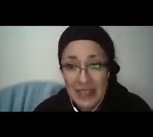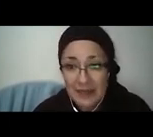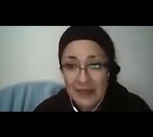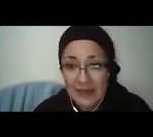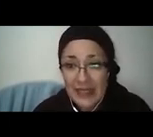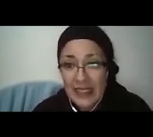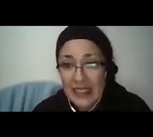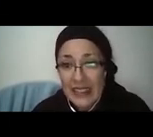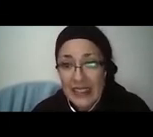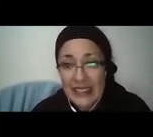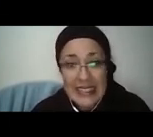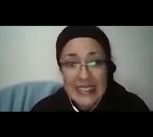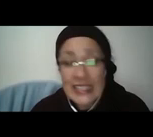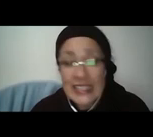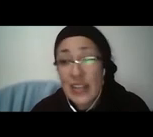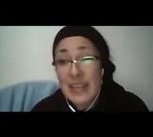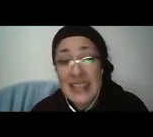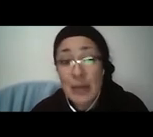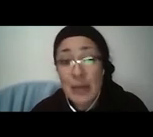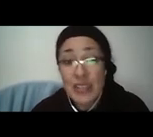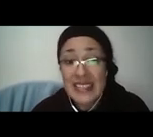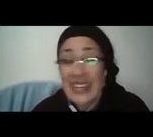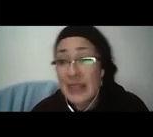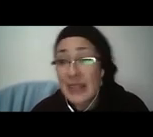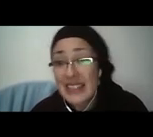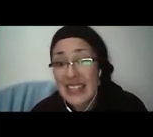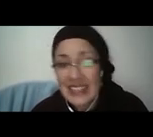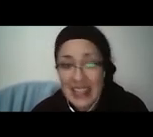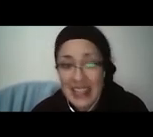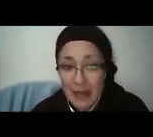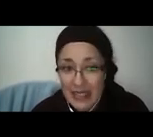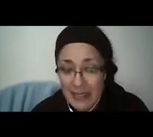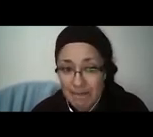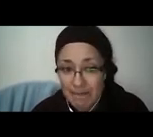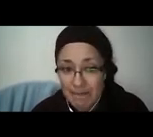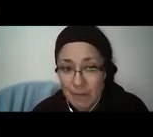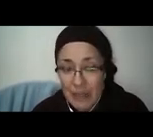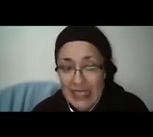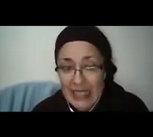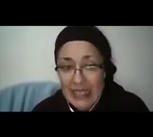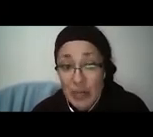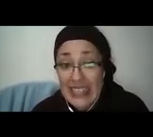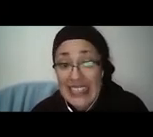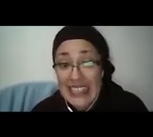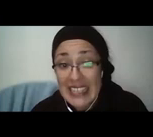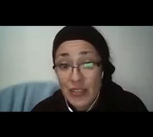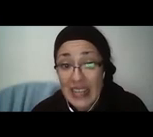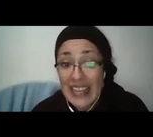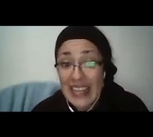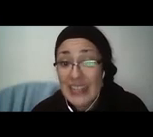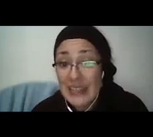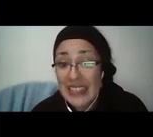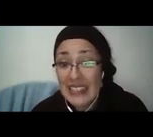renovable, que son las que más aportan a la matriz eléctrica del país. Pero la energía solar,